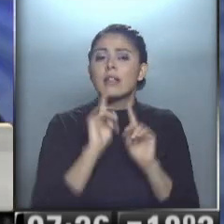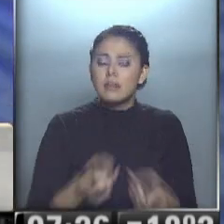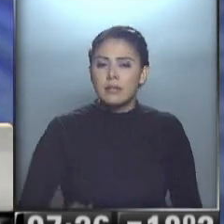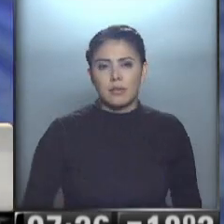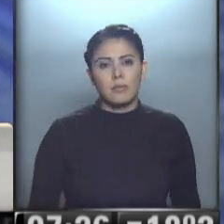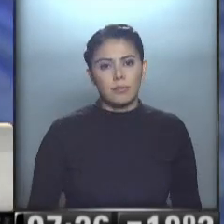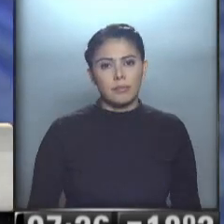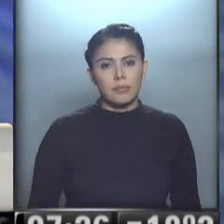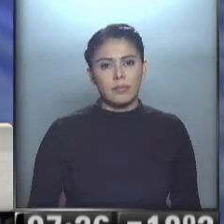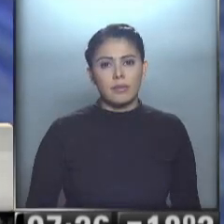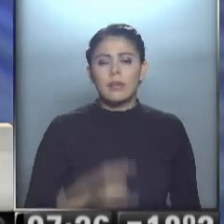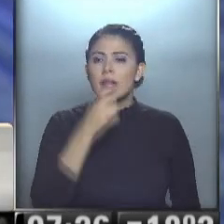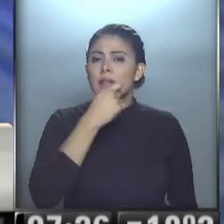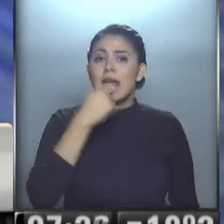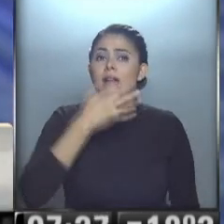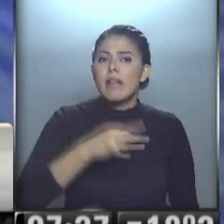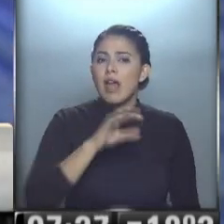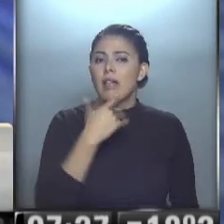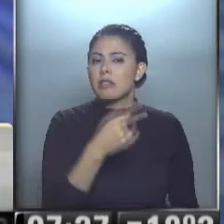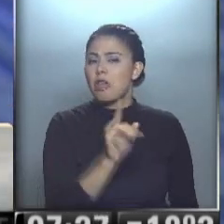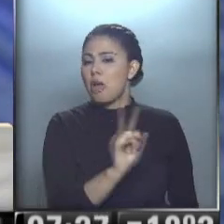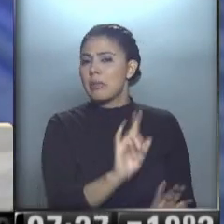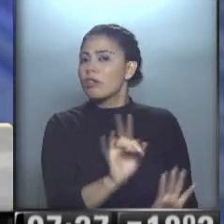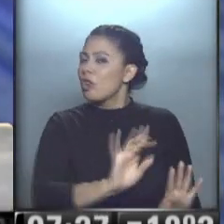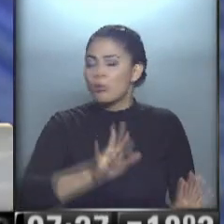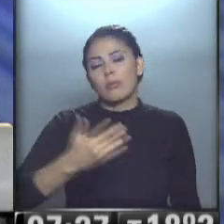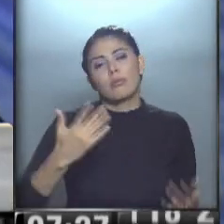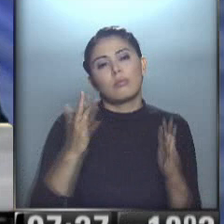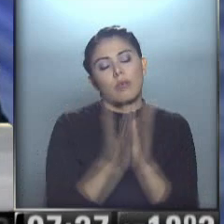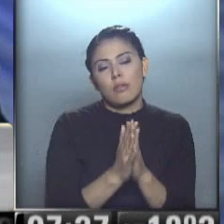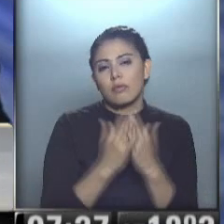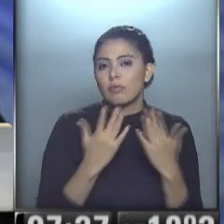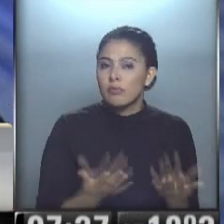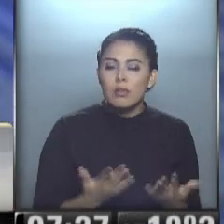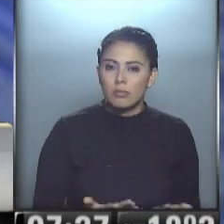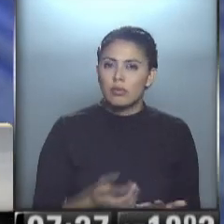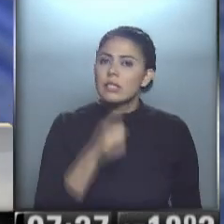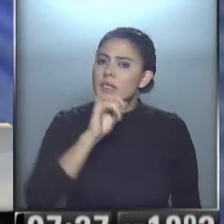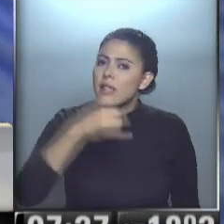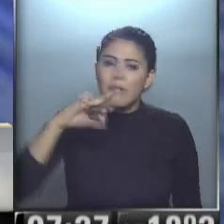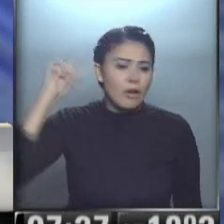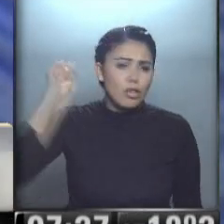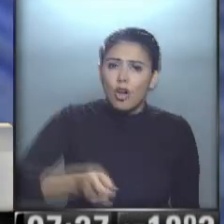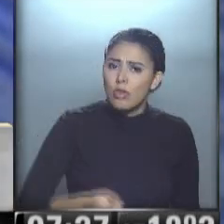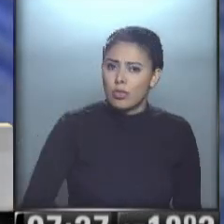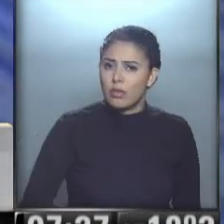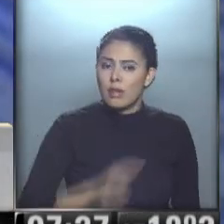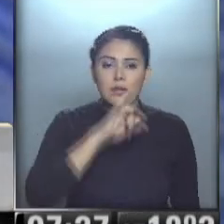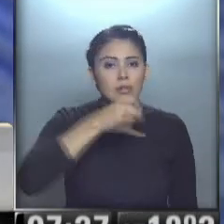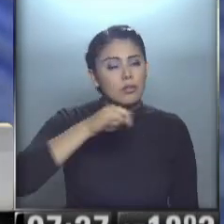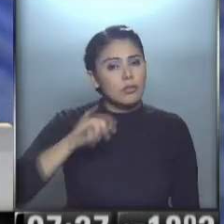significa negar realidades pero significa si por favor condenar sin